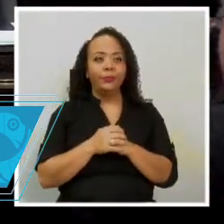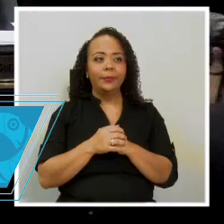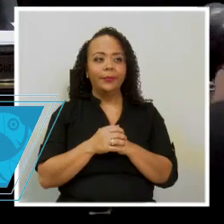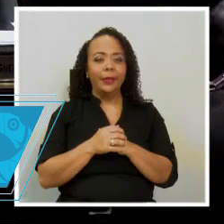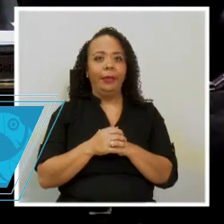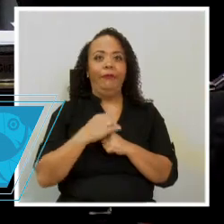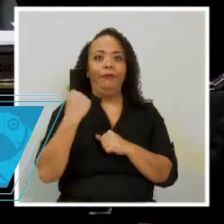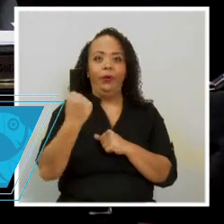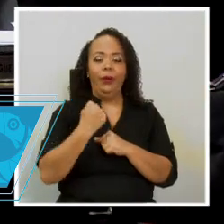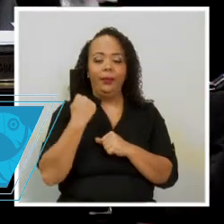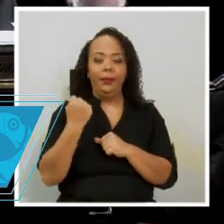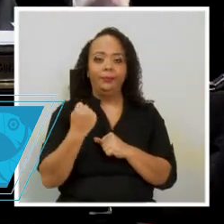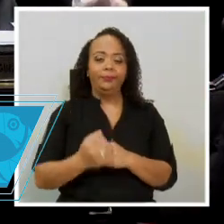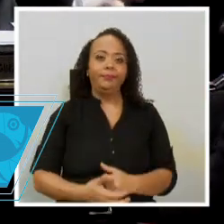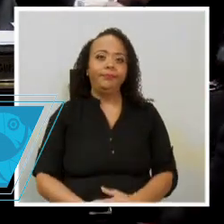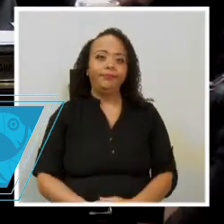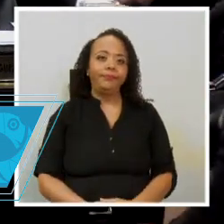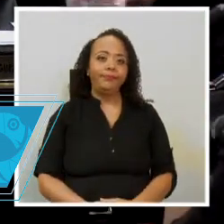intensamente.